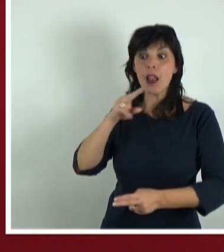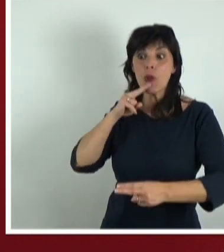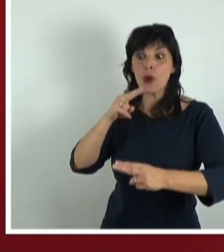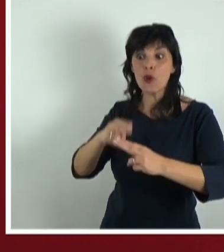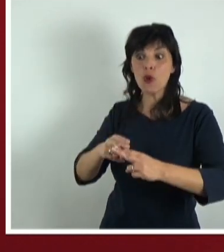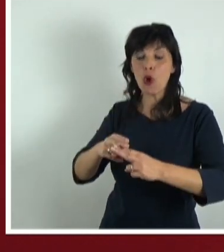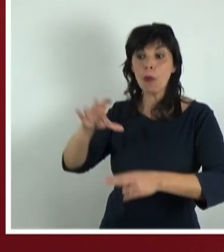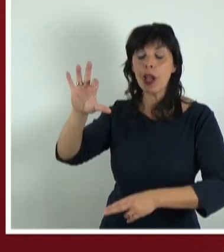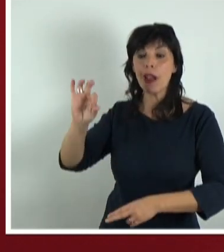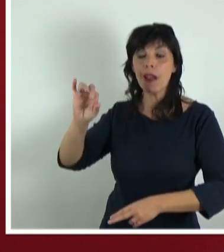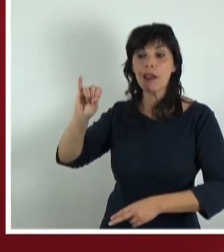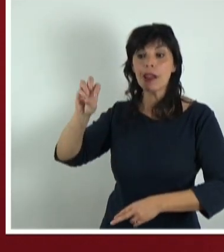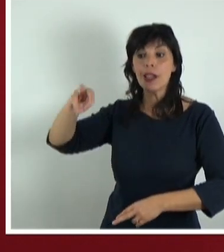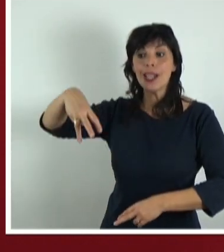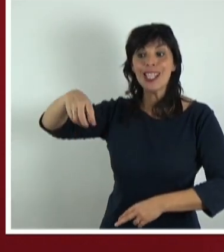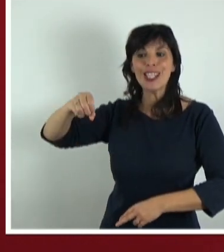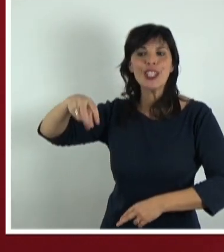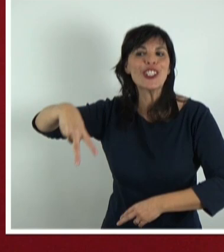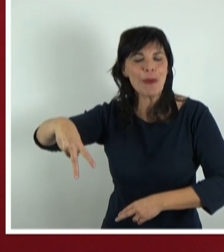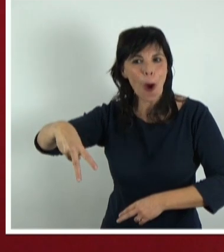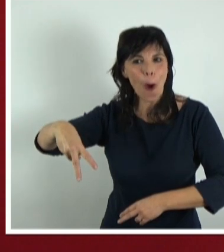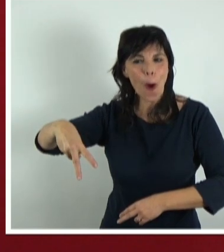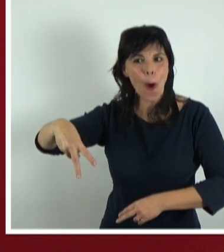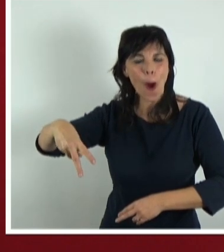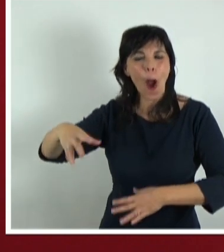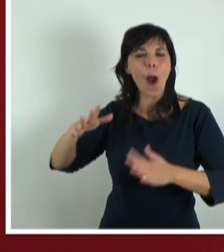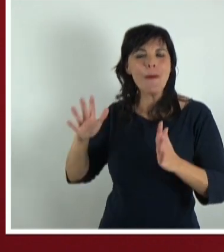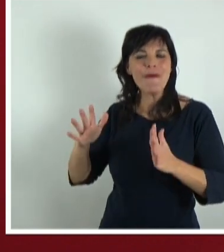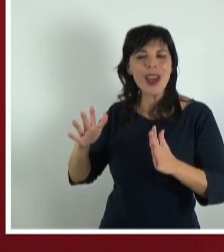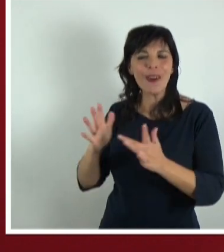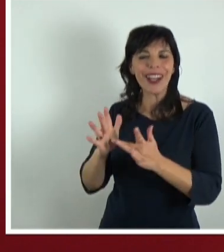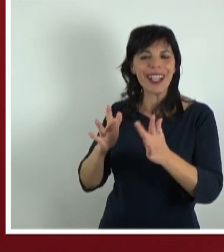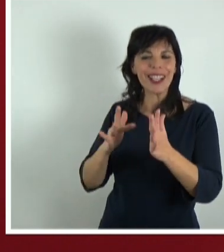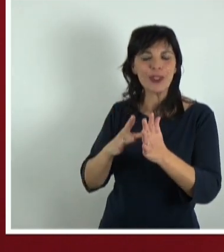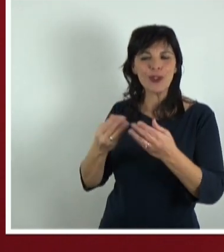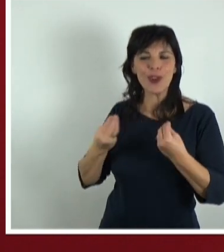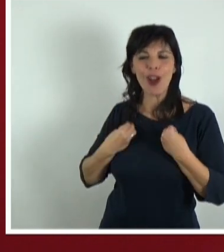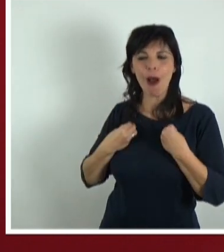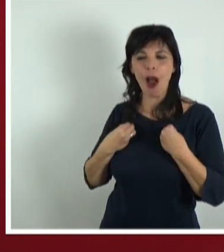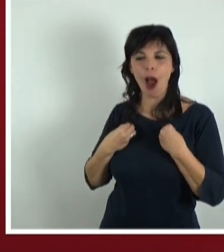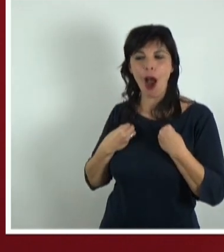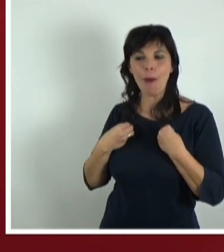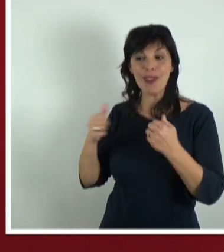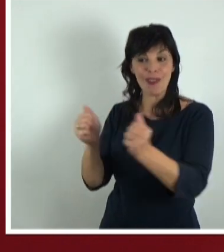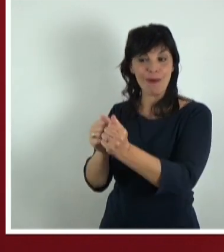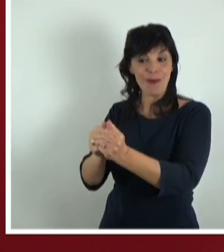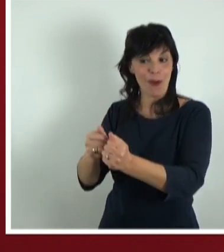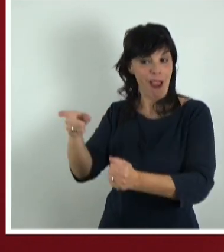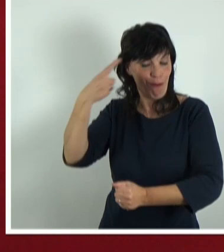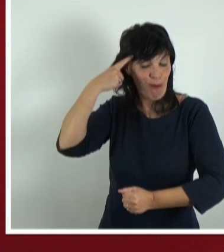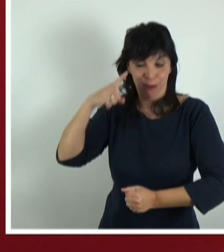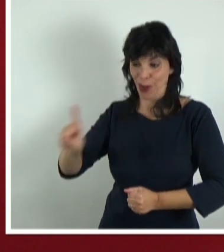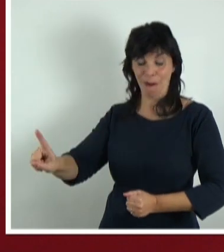Pero la mirada de Jesucristo, dice la Biblia, mirándole en plepo, esa mirada